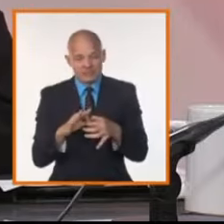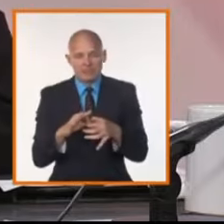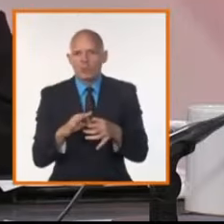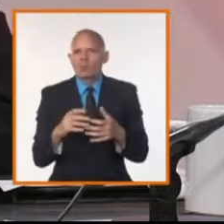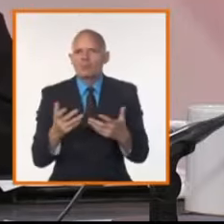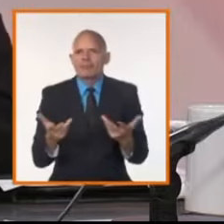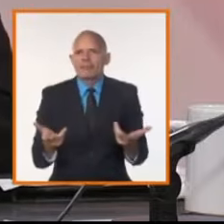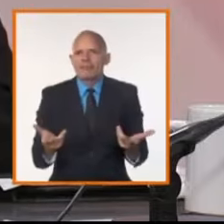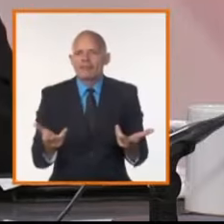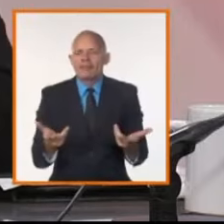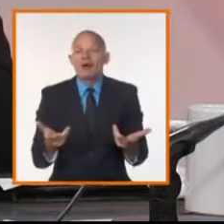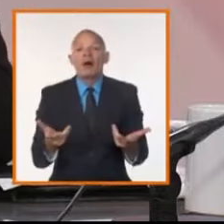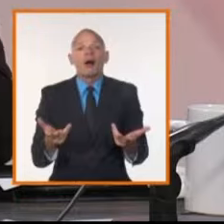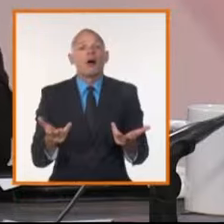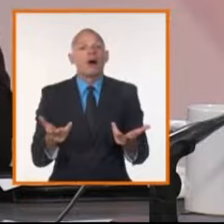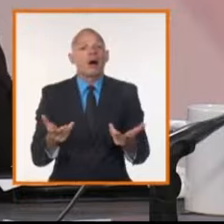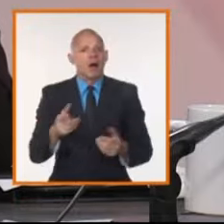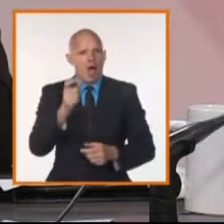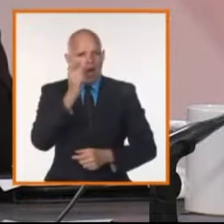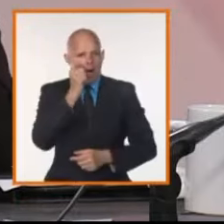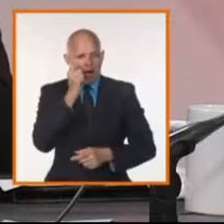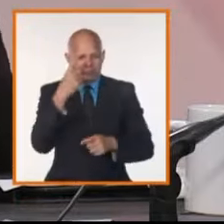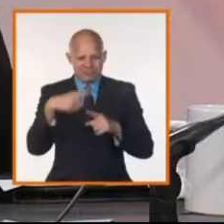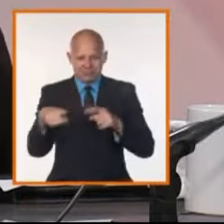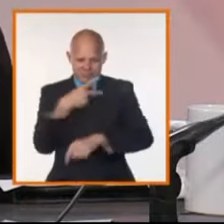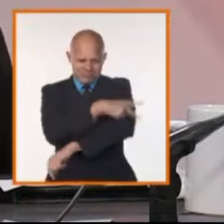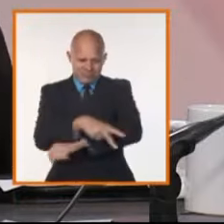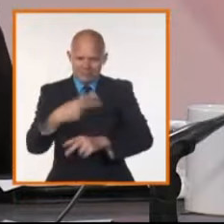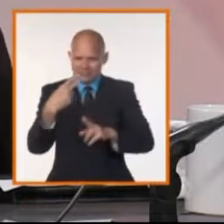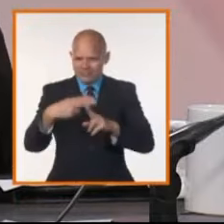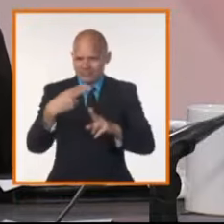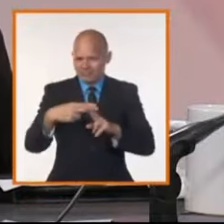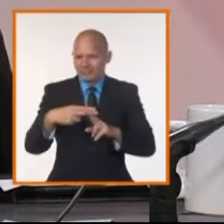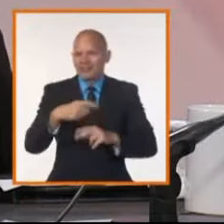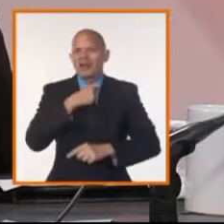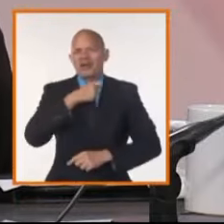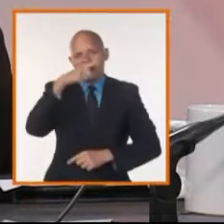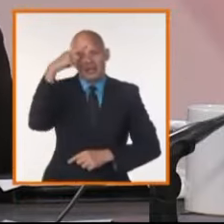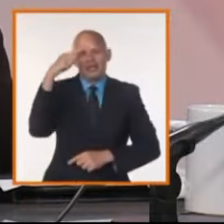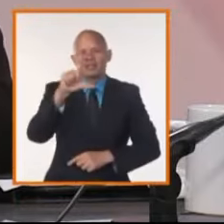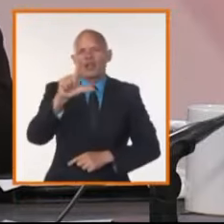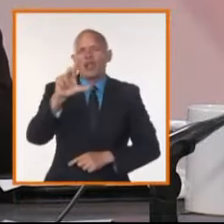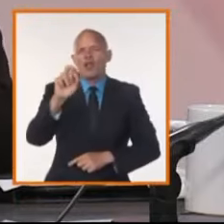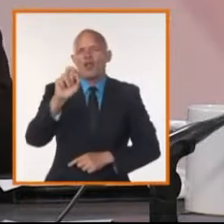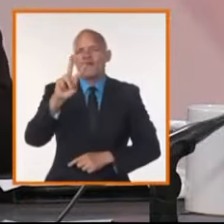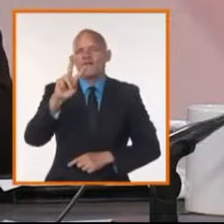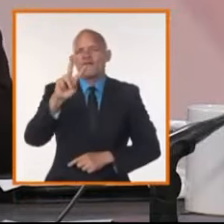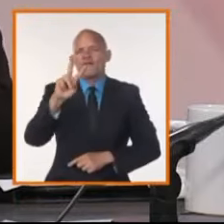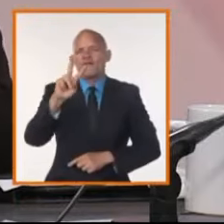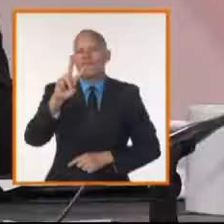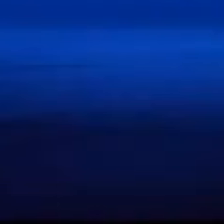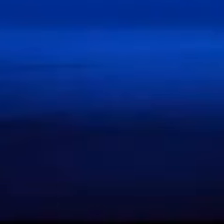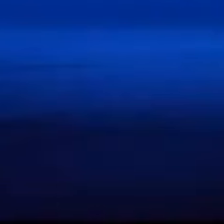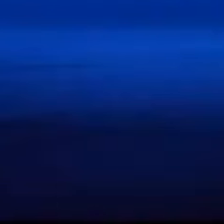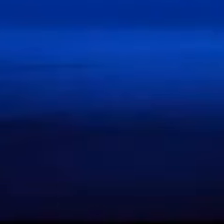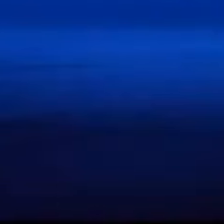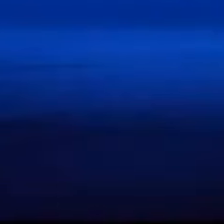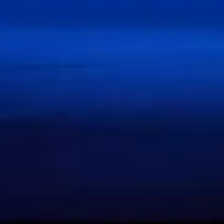sufrió el Primer Ministro de Eslovaquia quien afortunadamente según las noticias de últimas horas ya